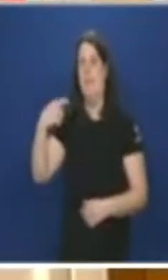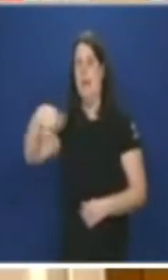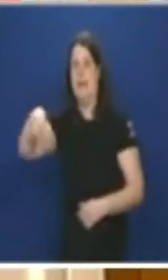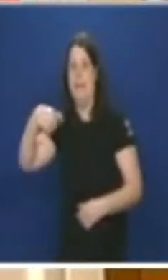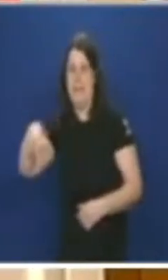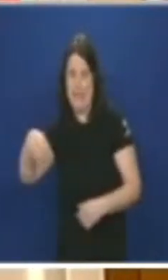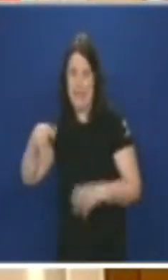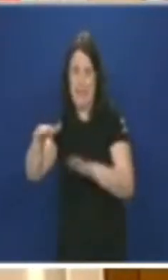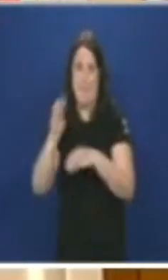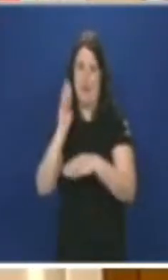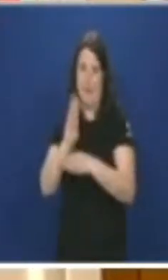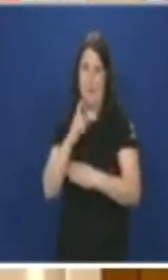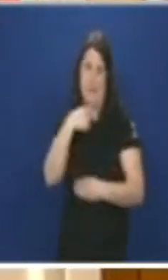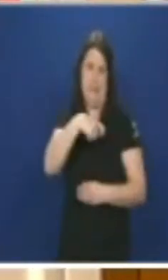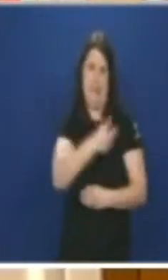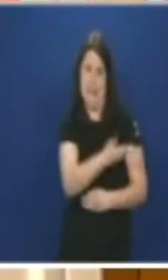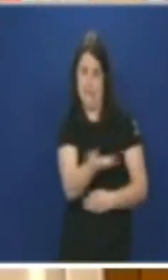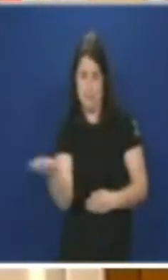presidentes das